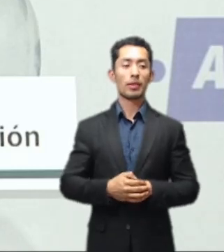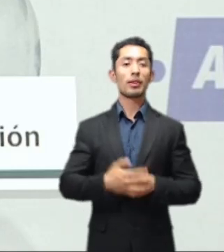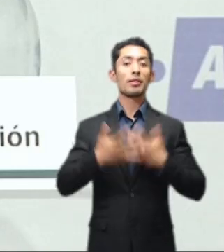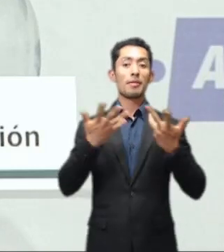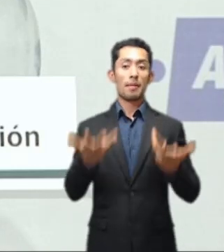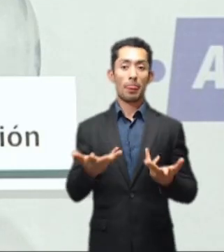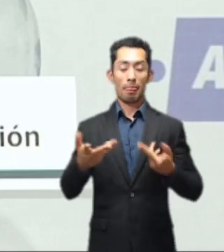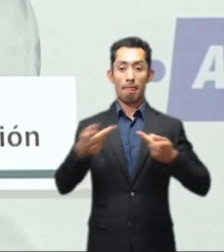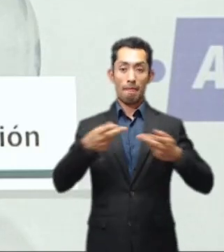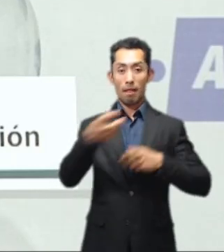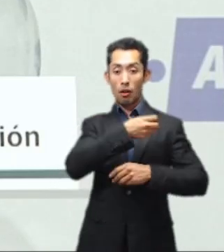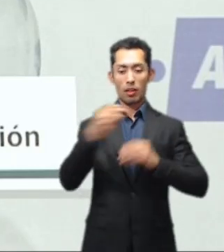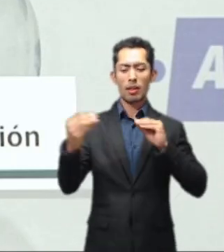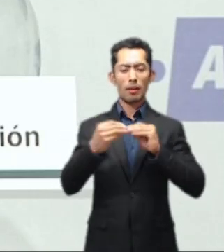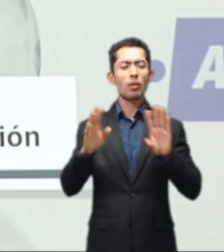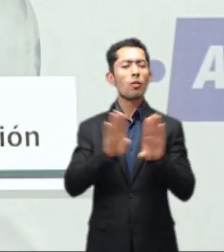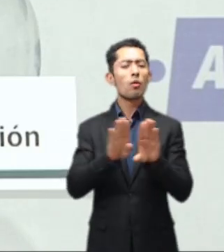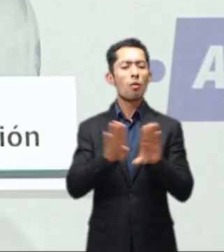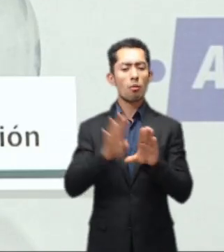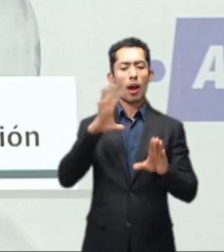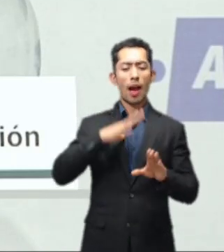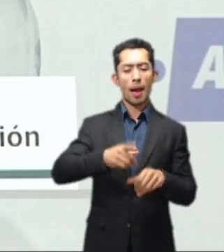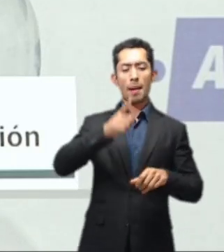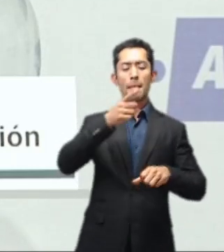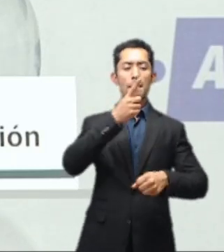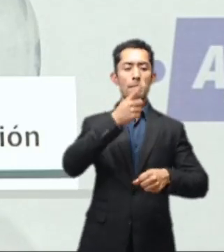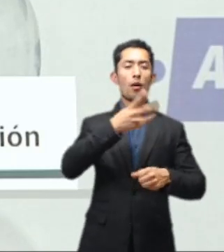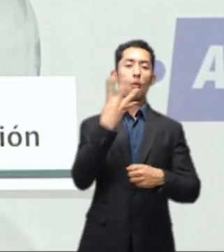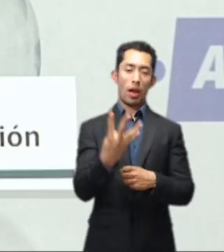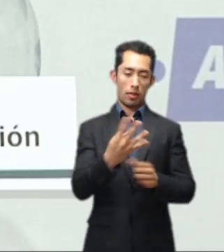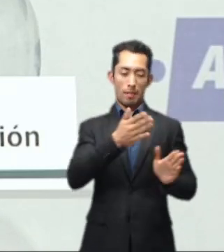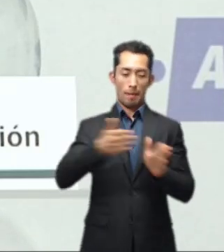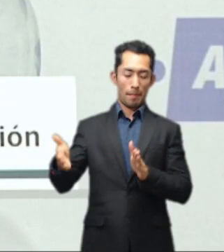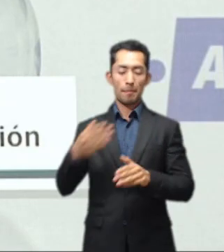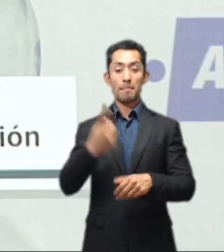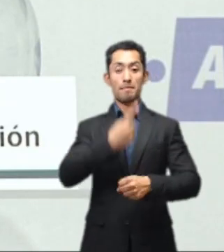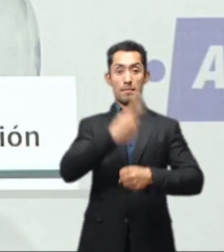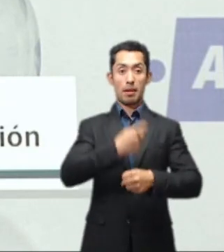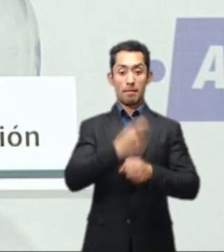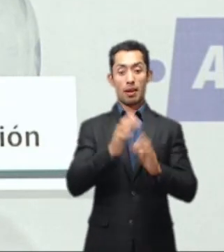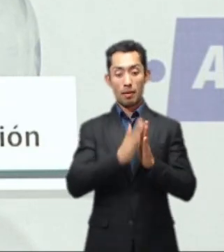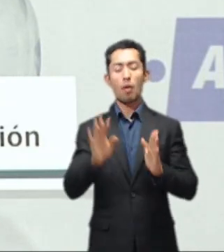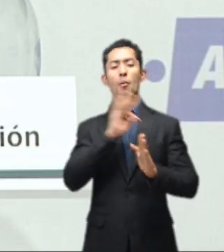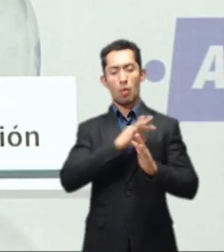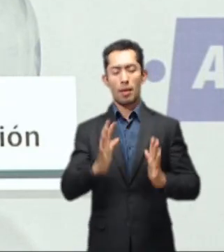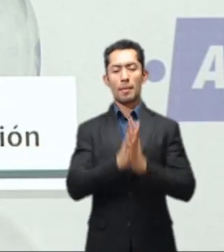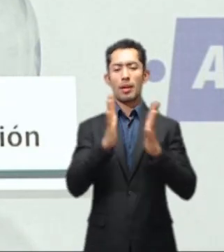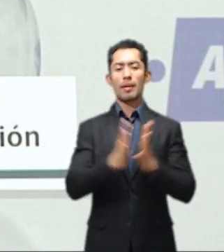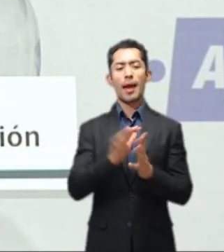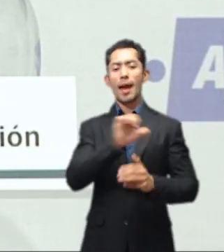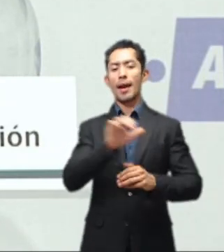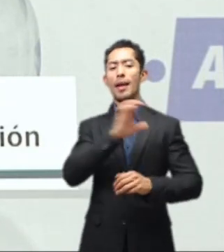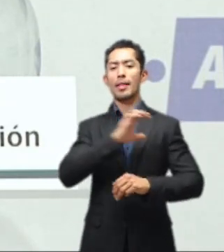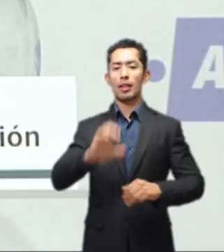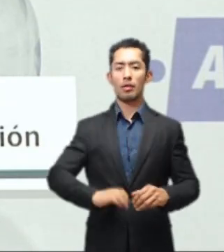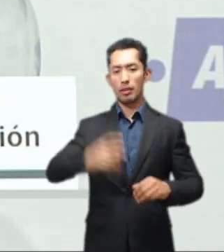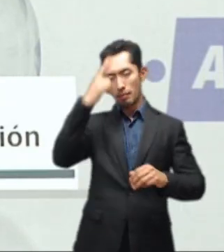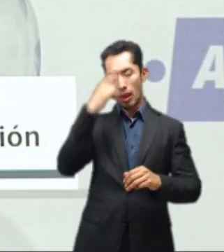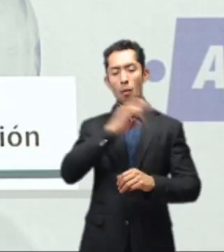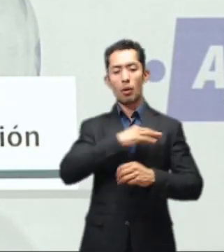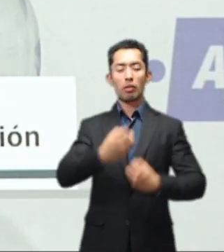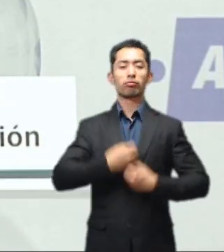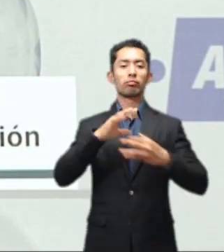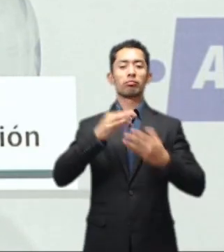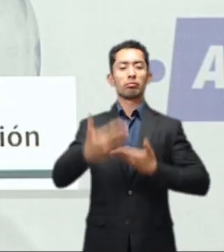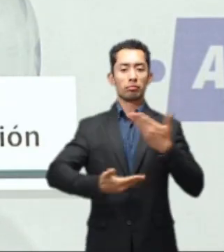el formato de este debate consta de cuatro momentos durante el primer espacio se le dará el uso de la voz a las candidaturas para emitir un